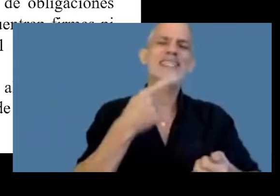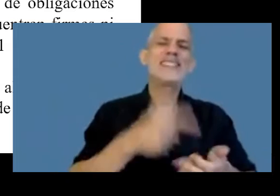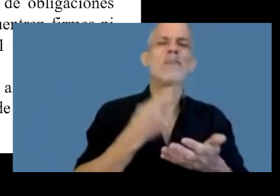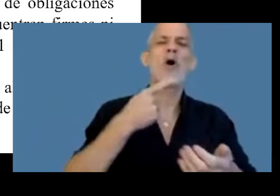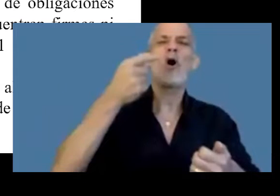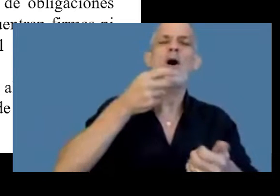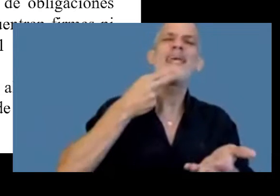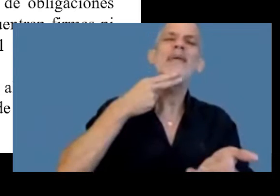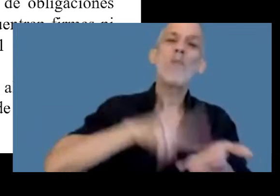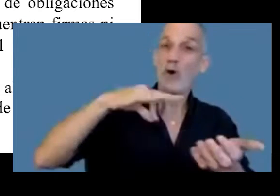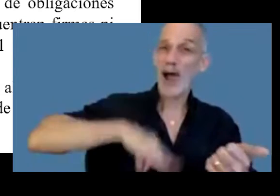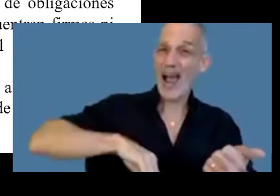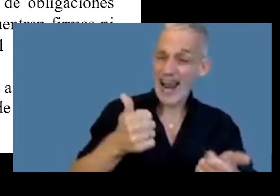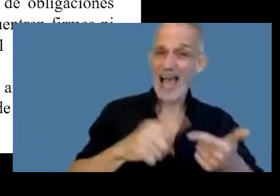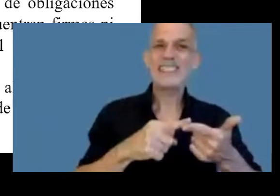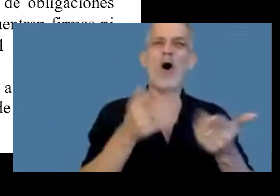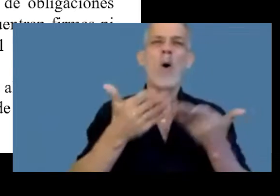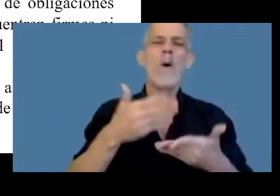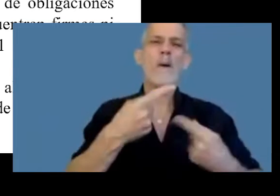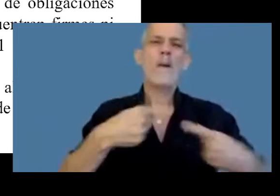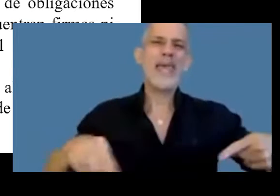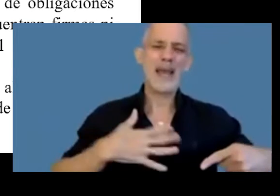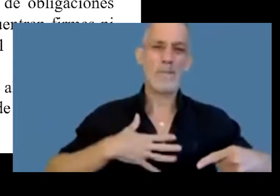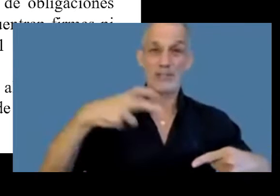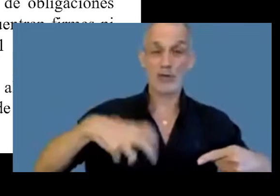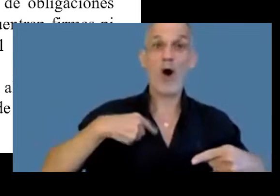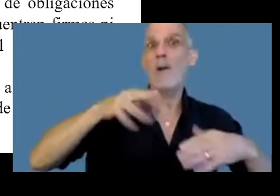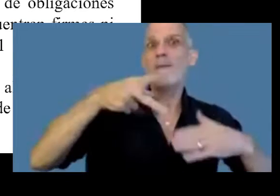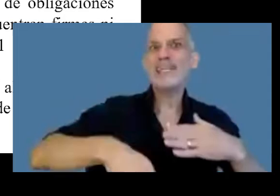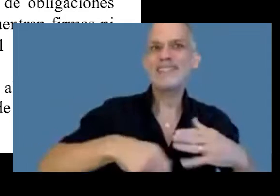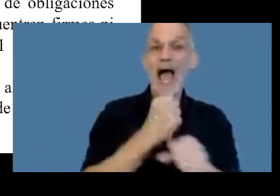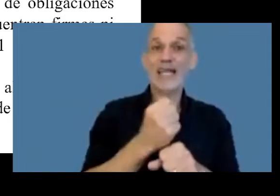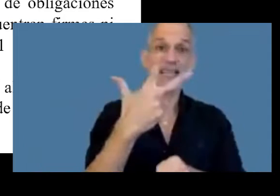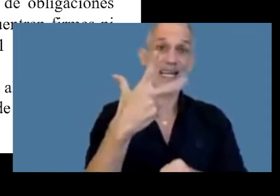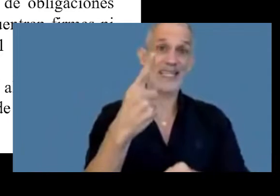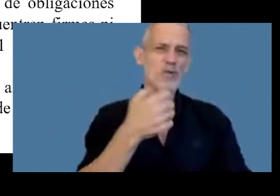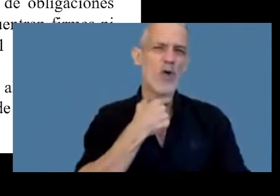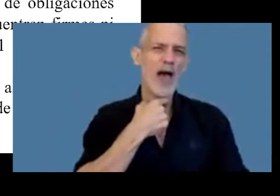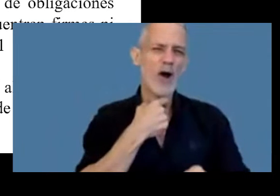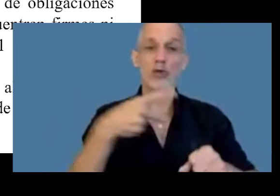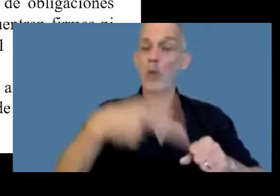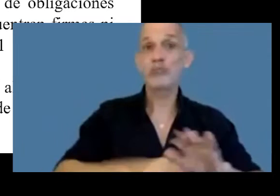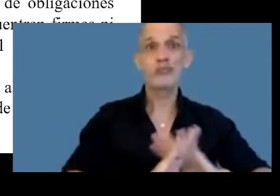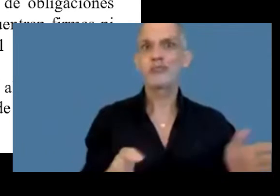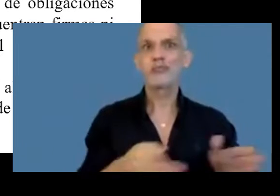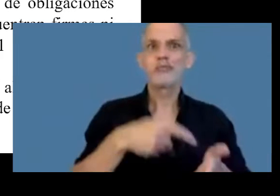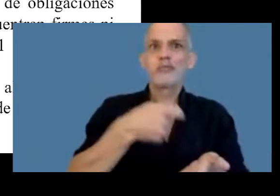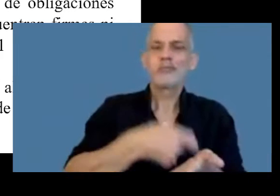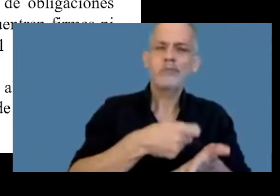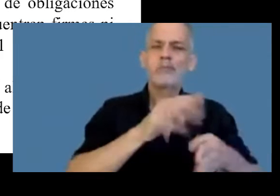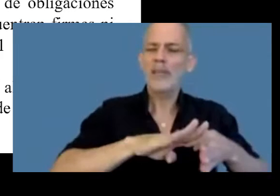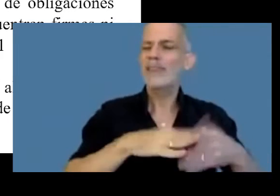personales y obligaciones vencidas al 31 de agosto, con posterioridad al 31 de agosto, así como